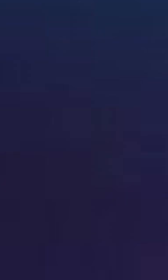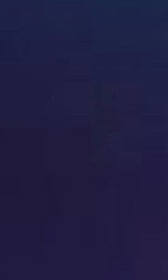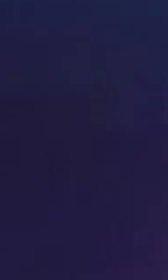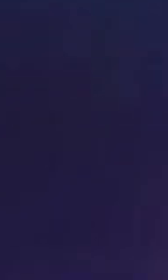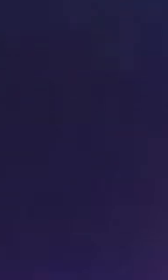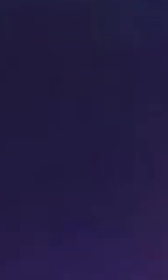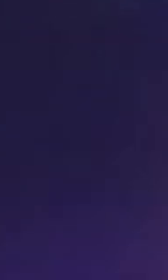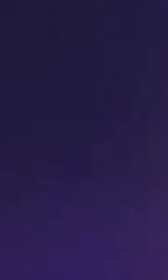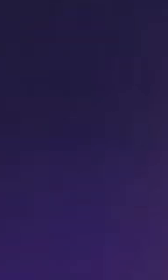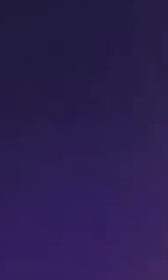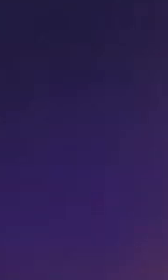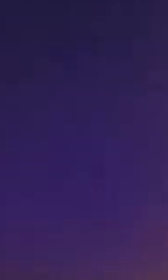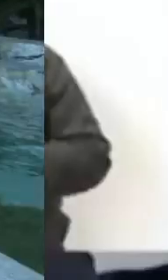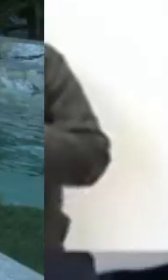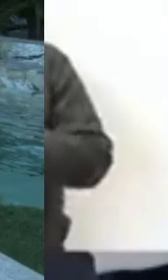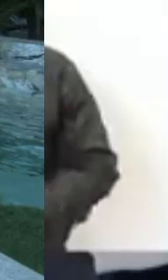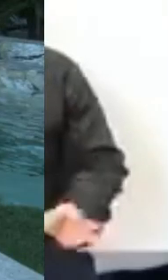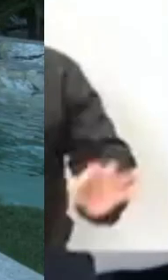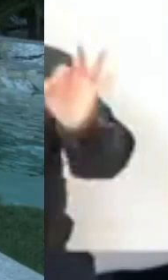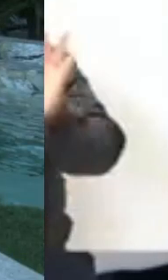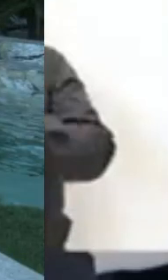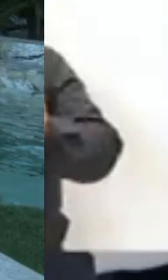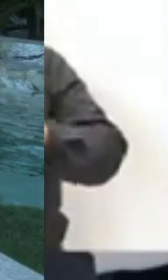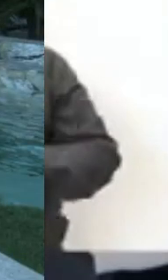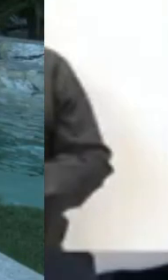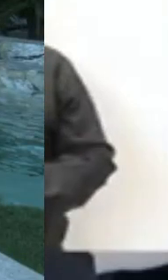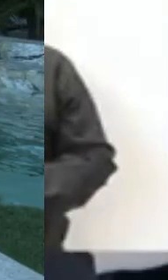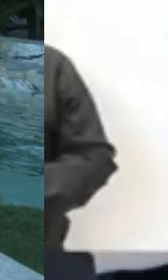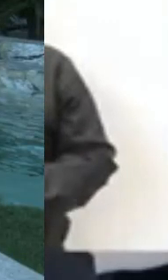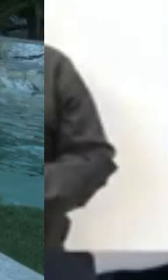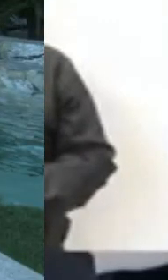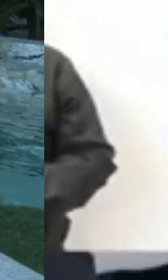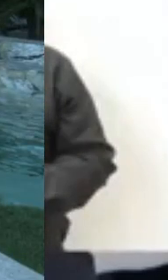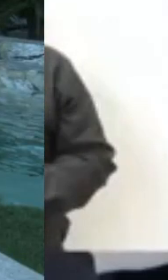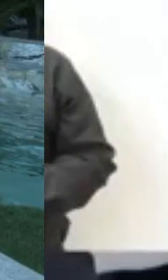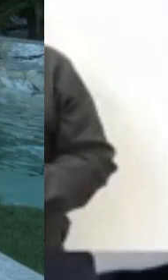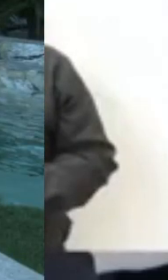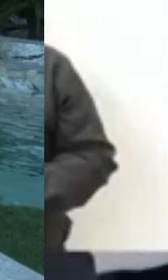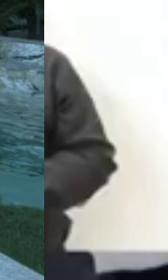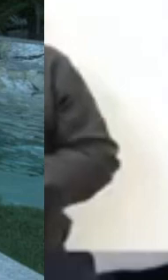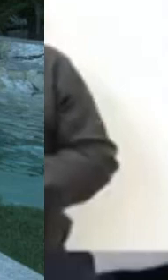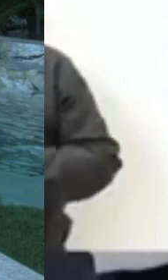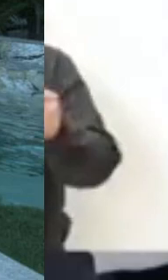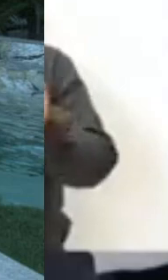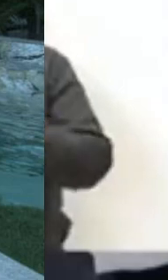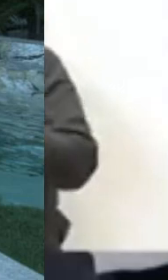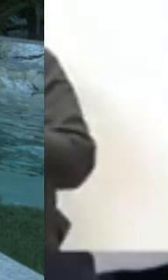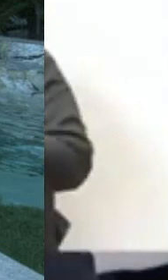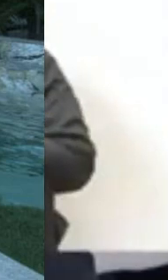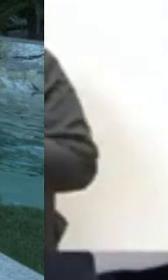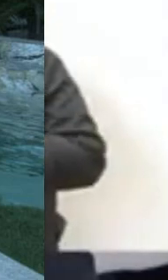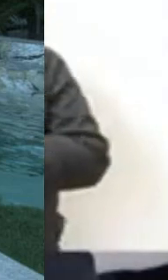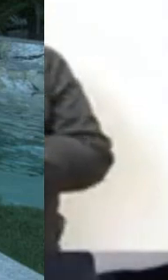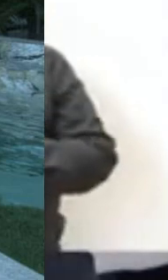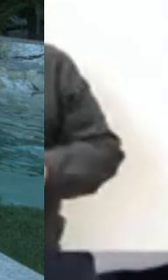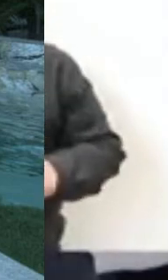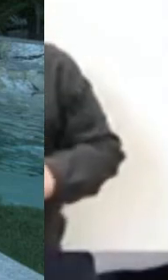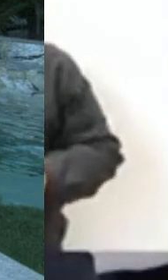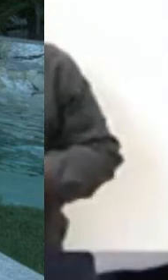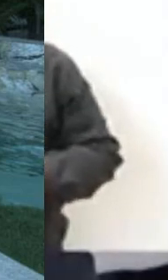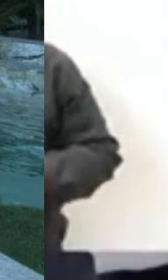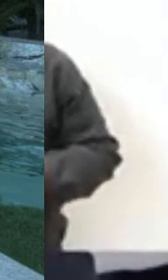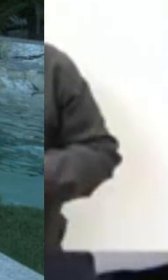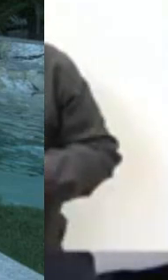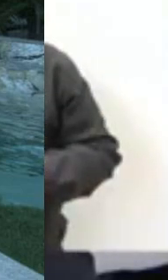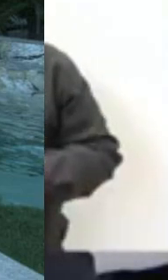Número 4. Con una inversión de 189 millones de pesos, Torres de Departamentos Ayana construirá